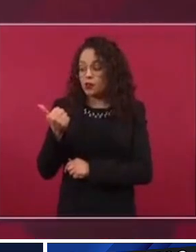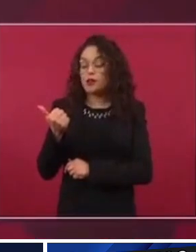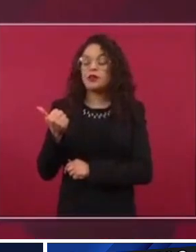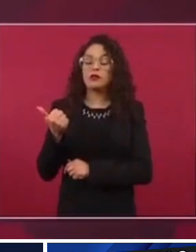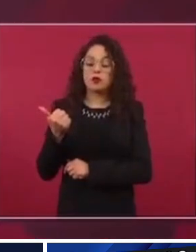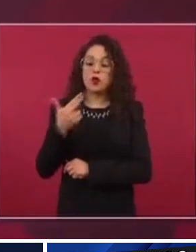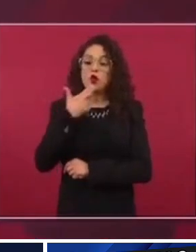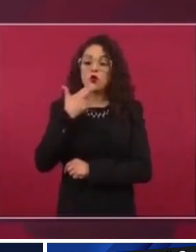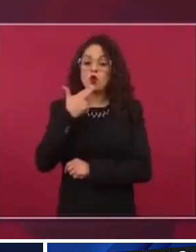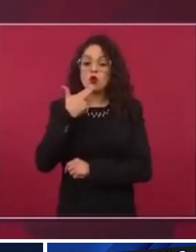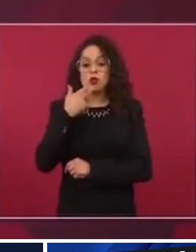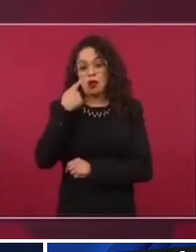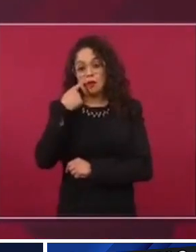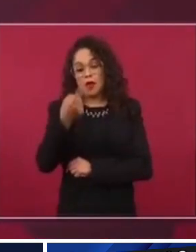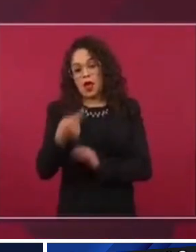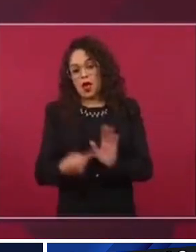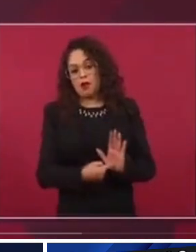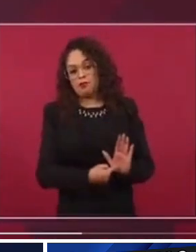para